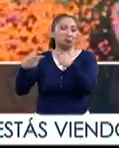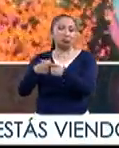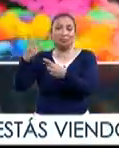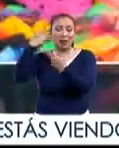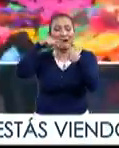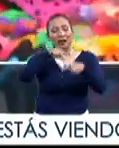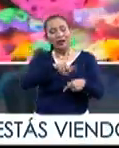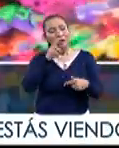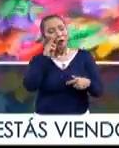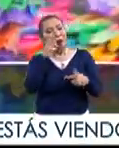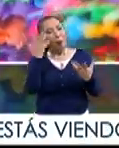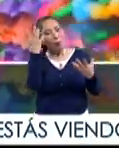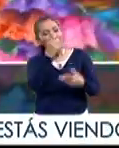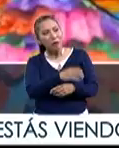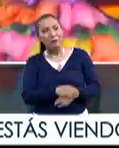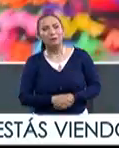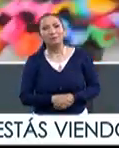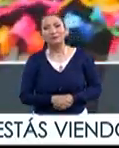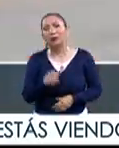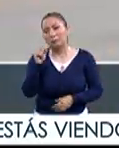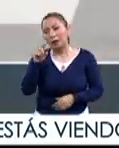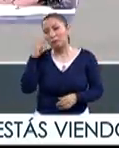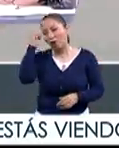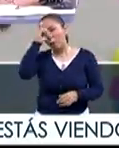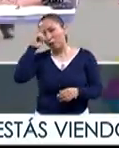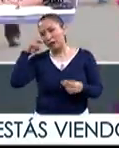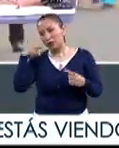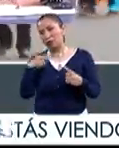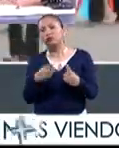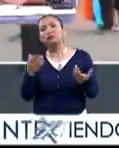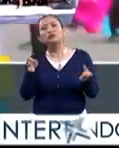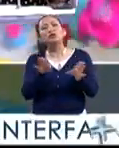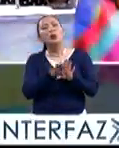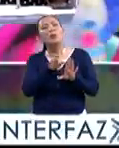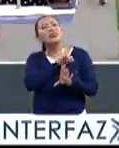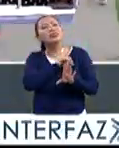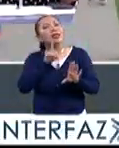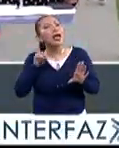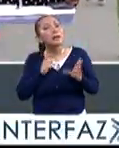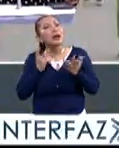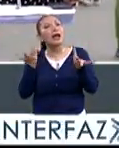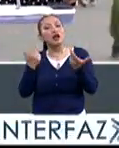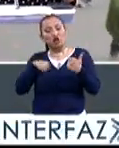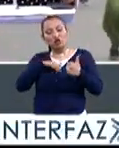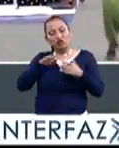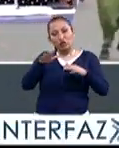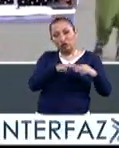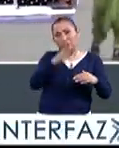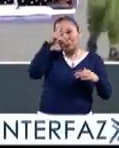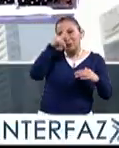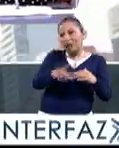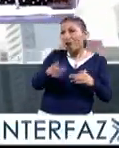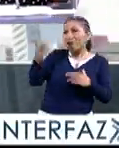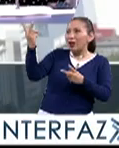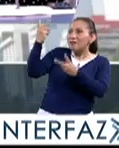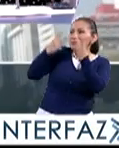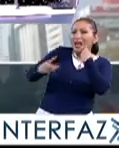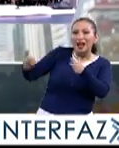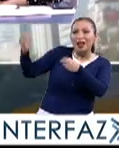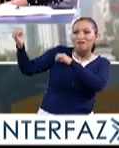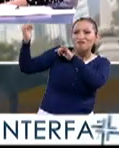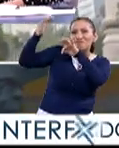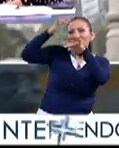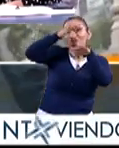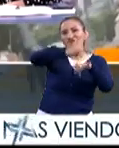acá y otros lugares. Sí, es cierto. Desde esa perspectiva, doctor, ¿cómo debería ser la respuesta de los mexicanos ante